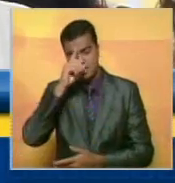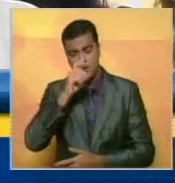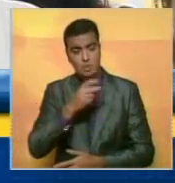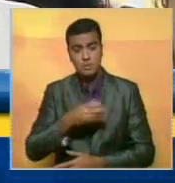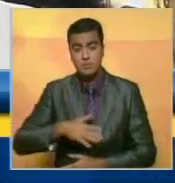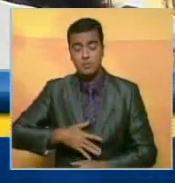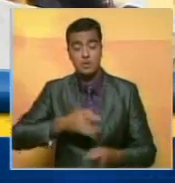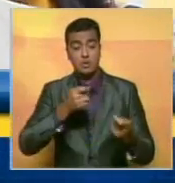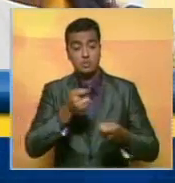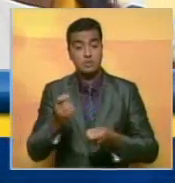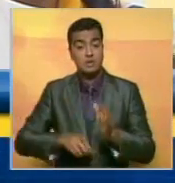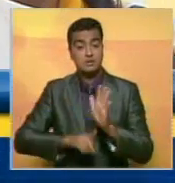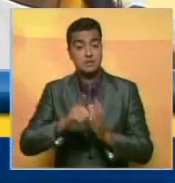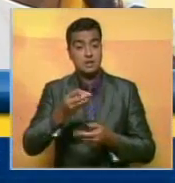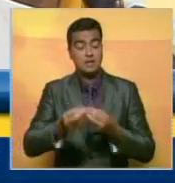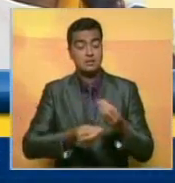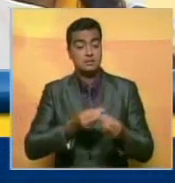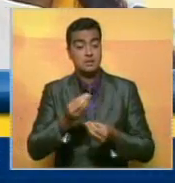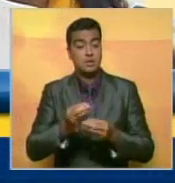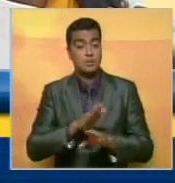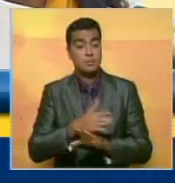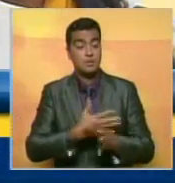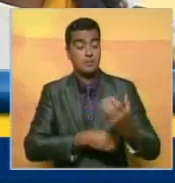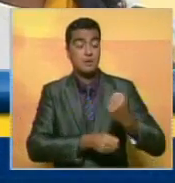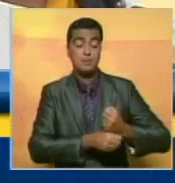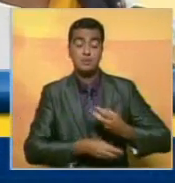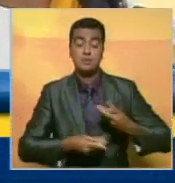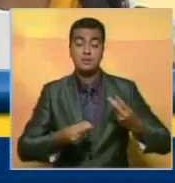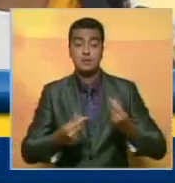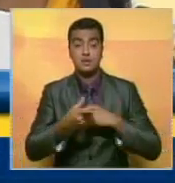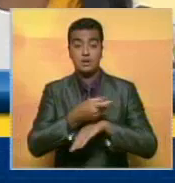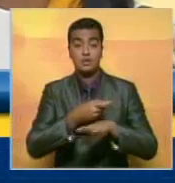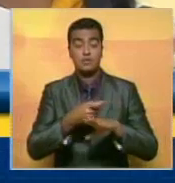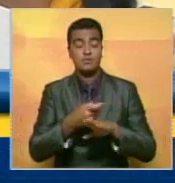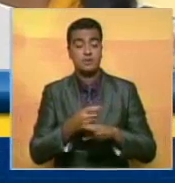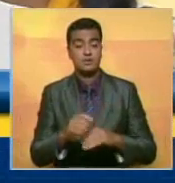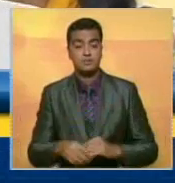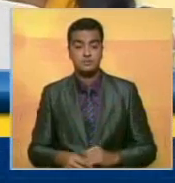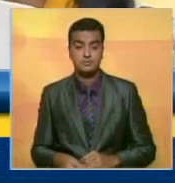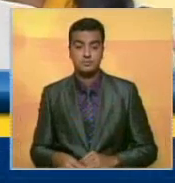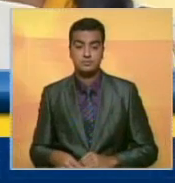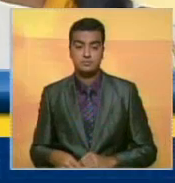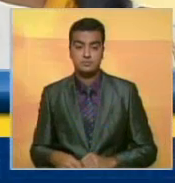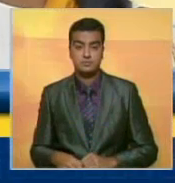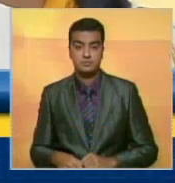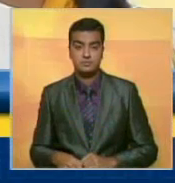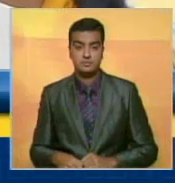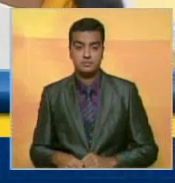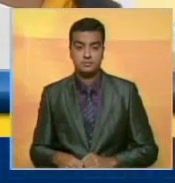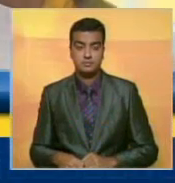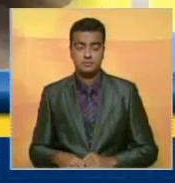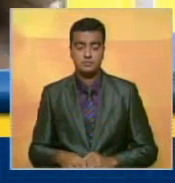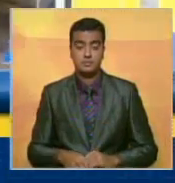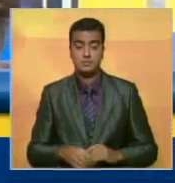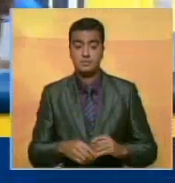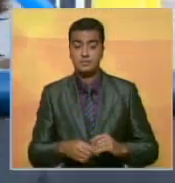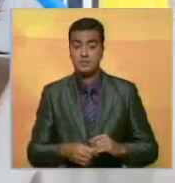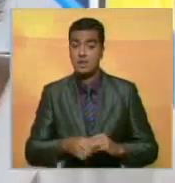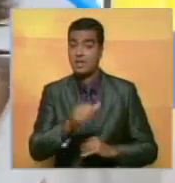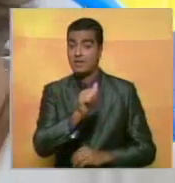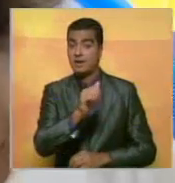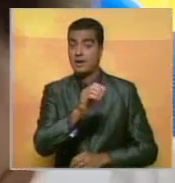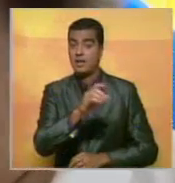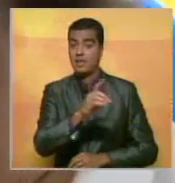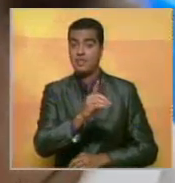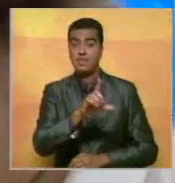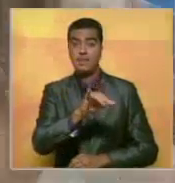podido continuar haciendo las entregas porque esperamos los recursos de la diferencia del precio del barril de petróleo. Adriana Delía